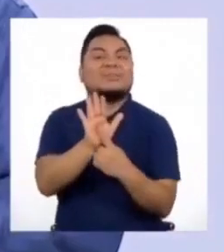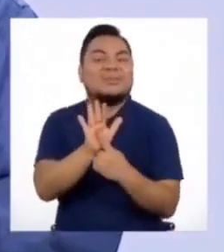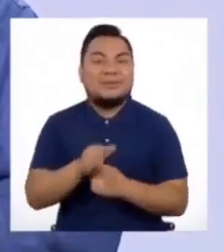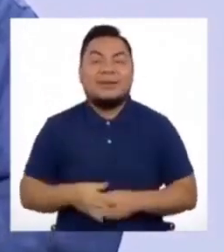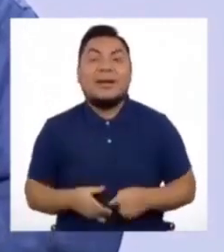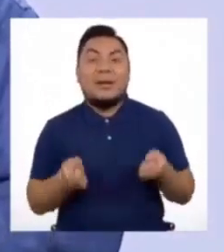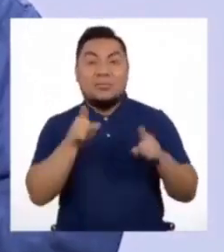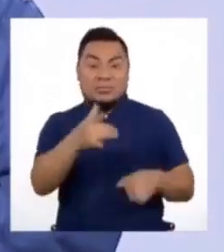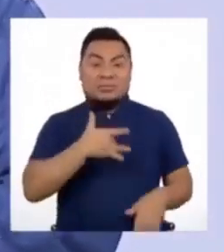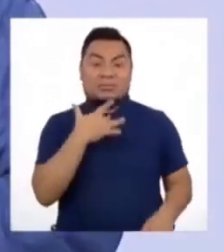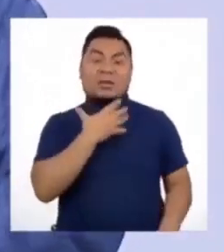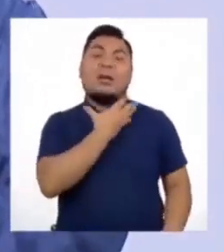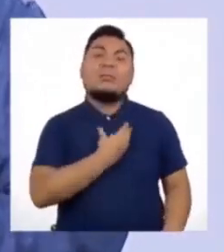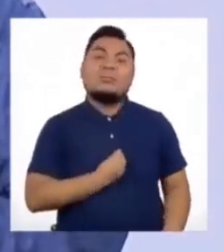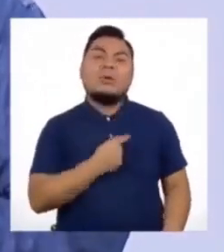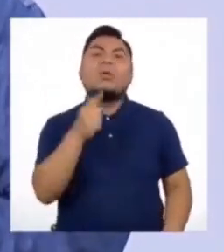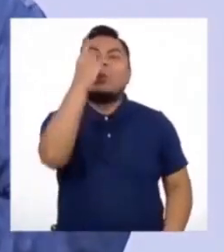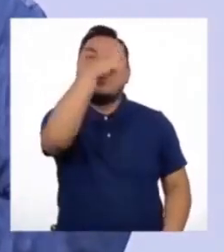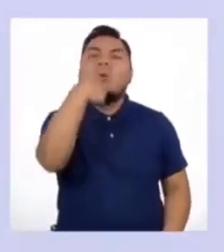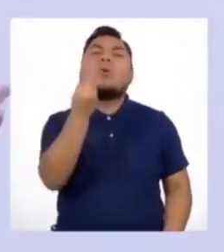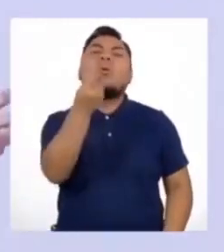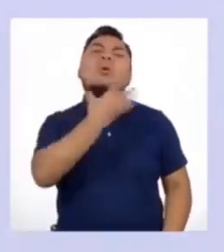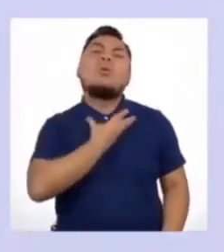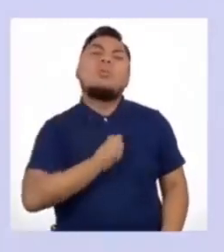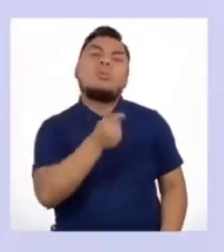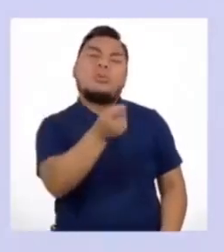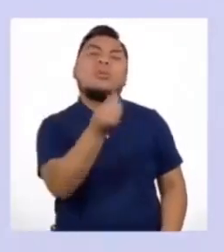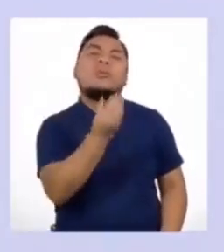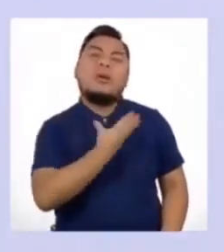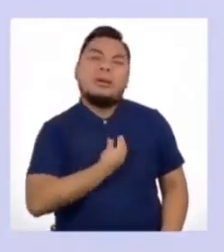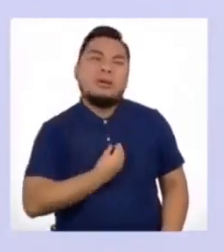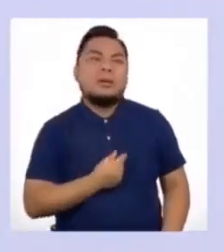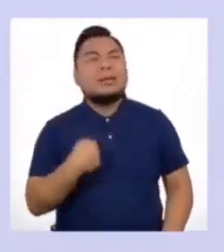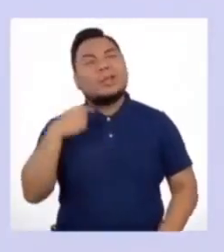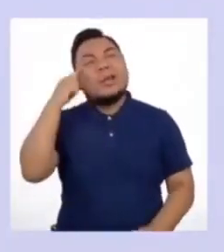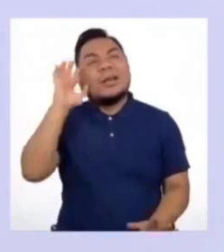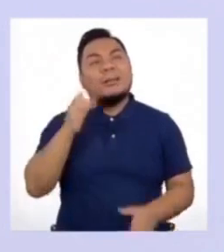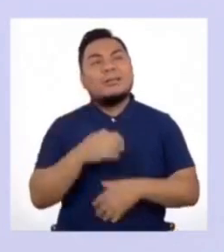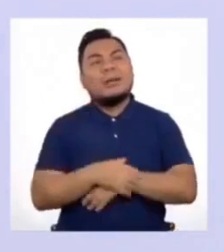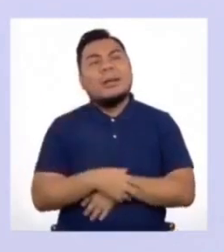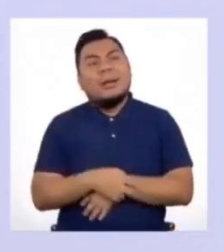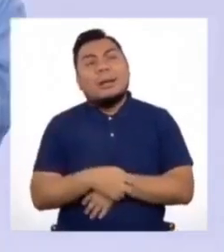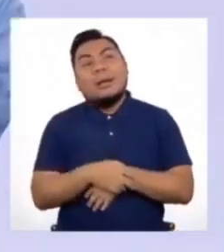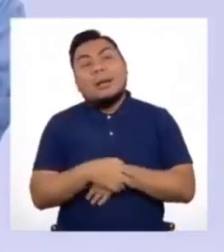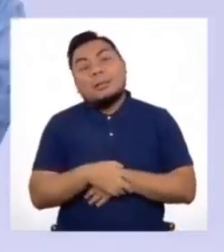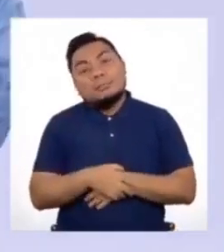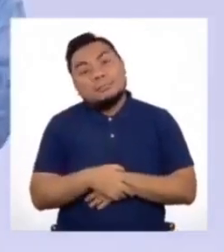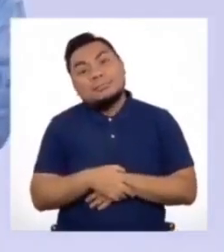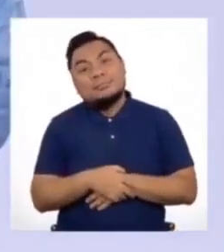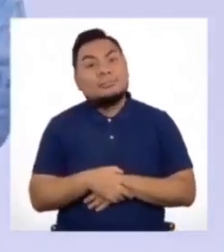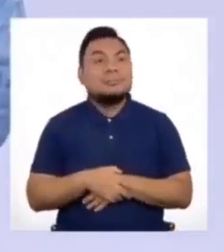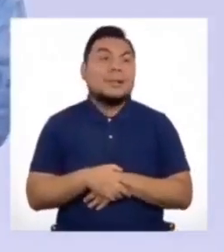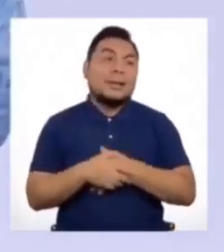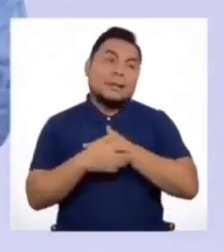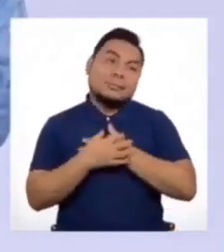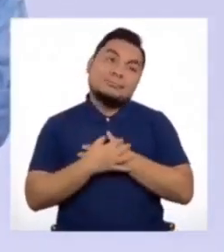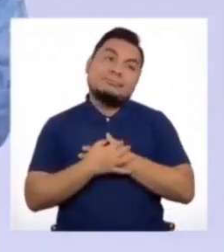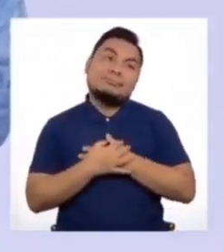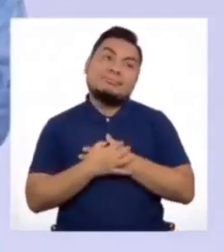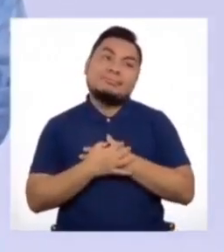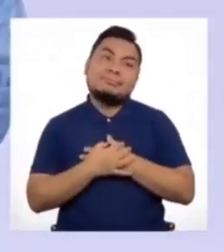cuando te sientes triste, ¿cómo se ve tu cara? Y yo creo que algo así. Así. Y mis ojitos